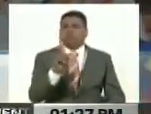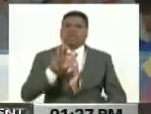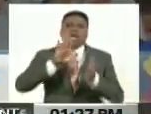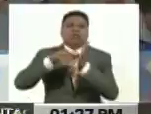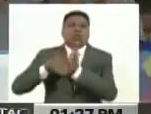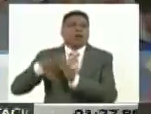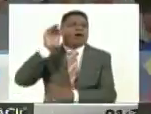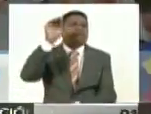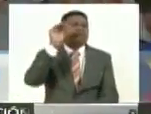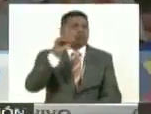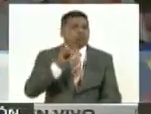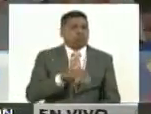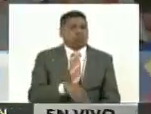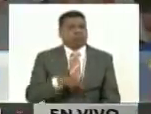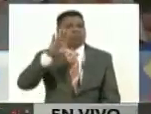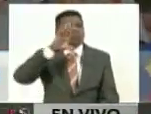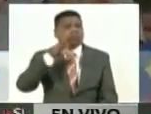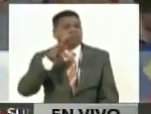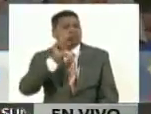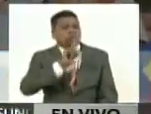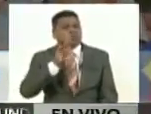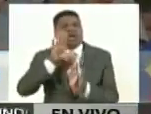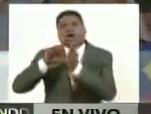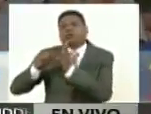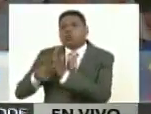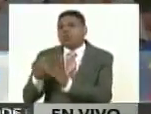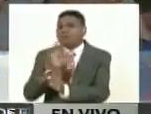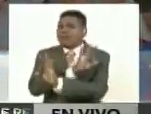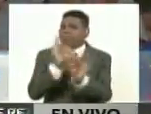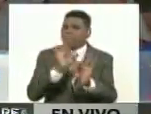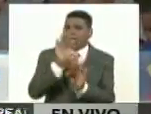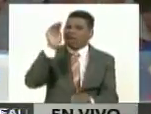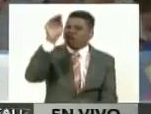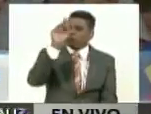el futuro, muchachas y muchachos, no se lo dejen robar.